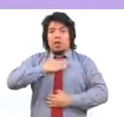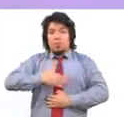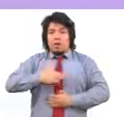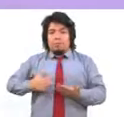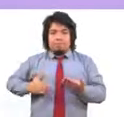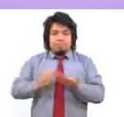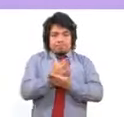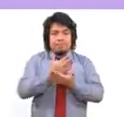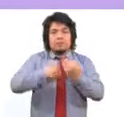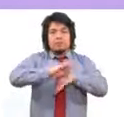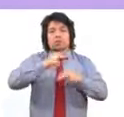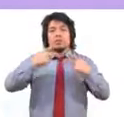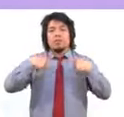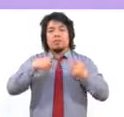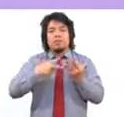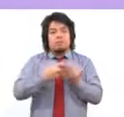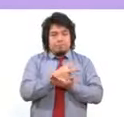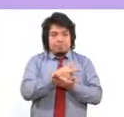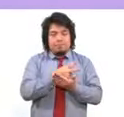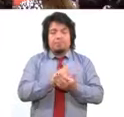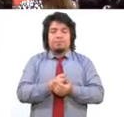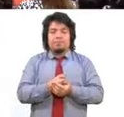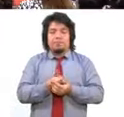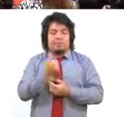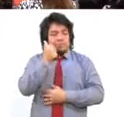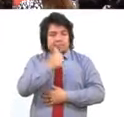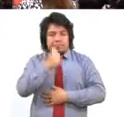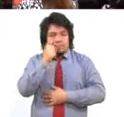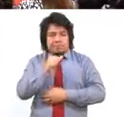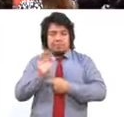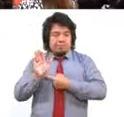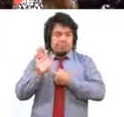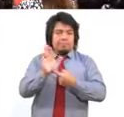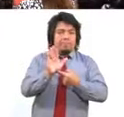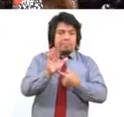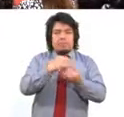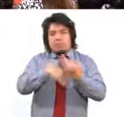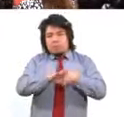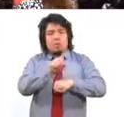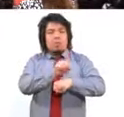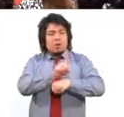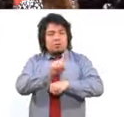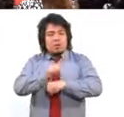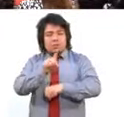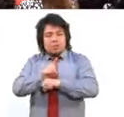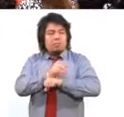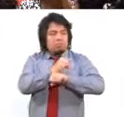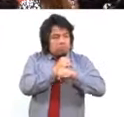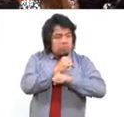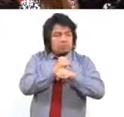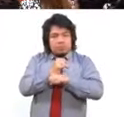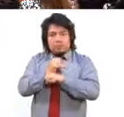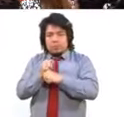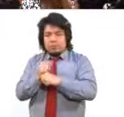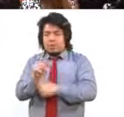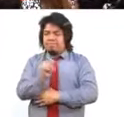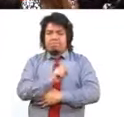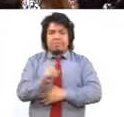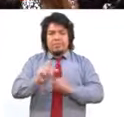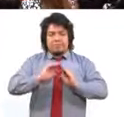las víctimas. Mostramos nuestro compromiso indeclinable y cotidiano, investigando con